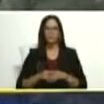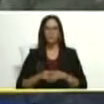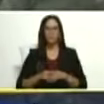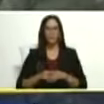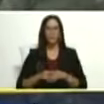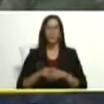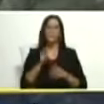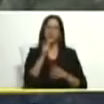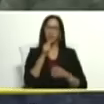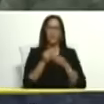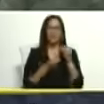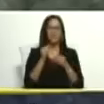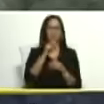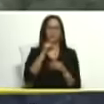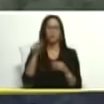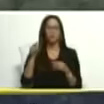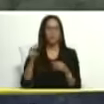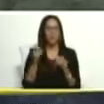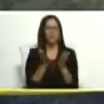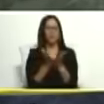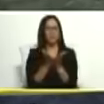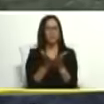preguntas que se harán ustedes en el aula también.